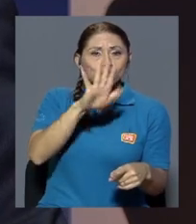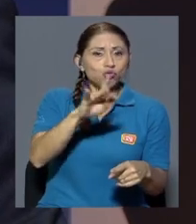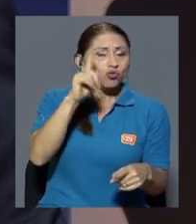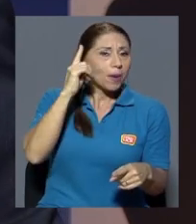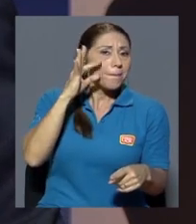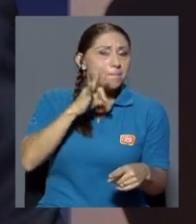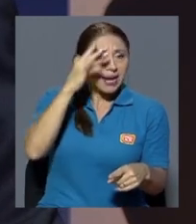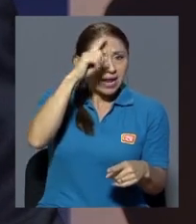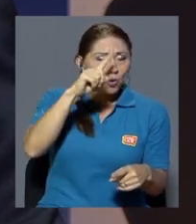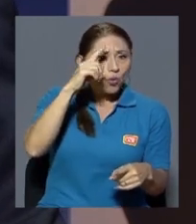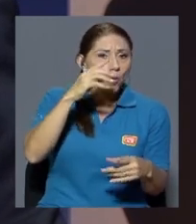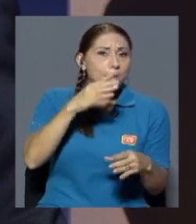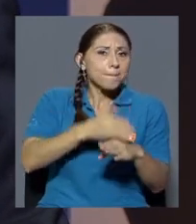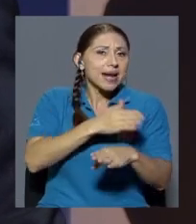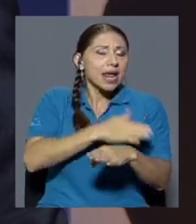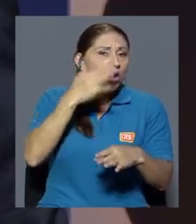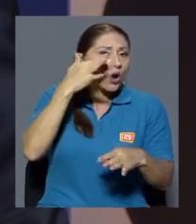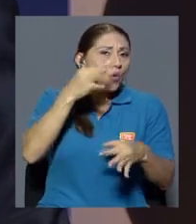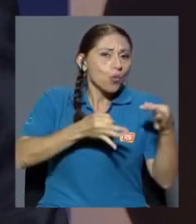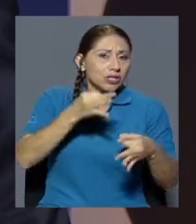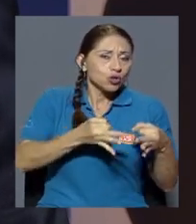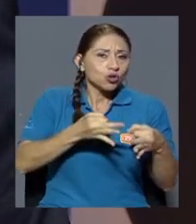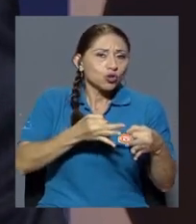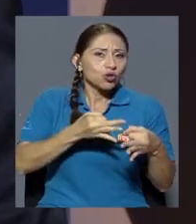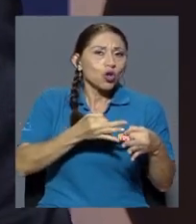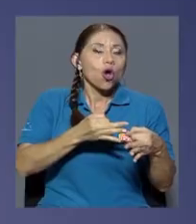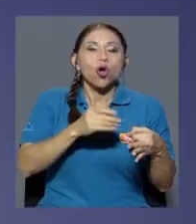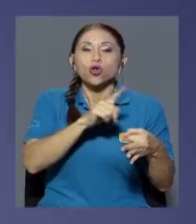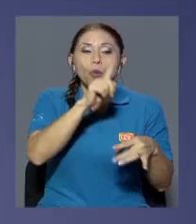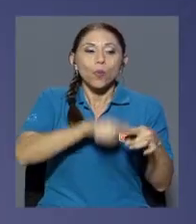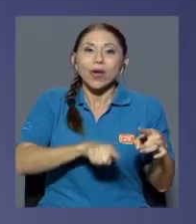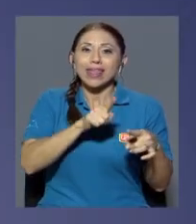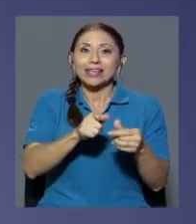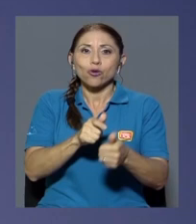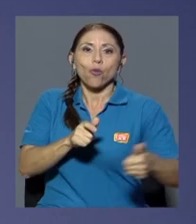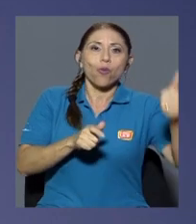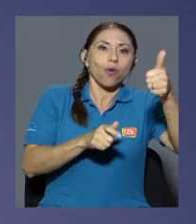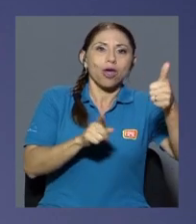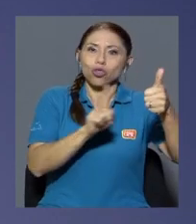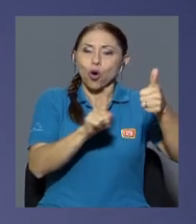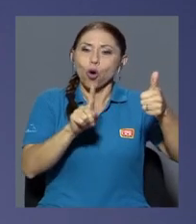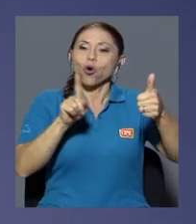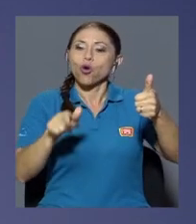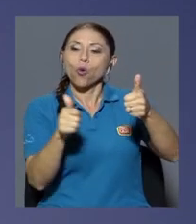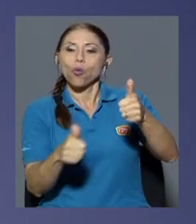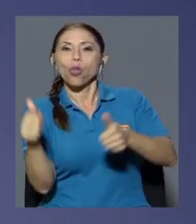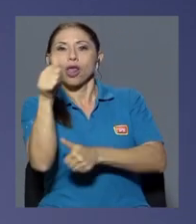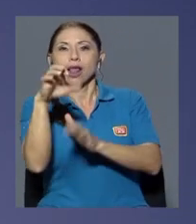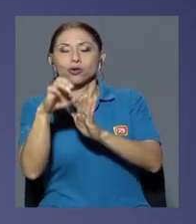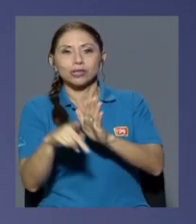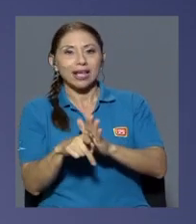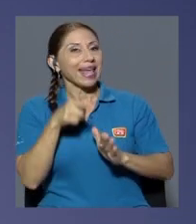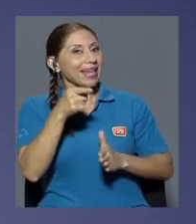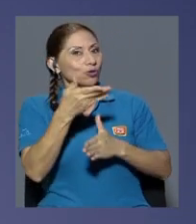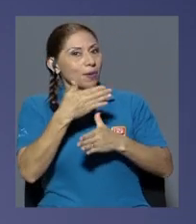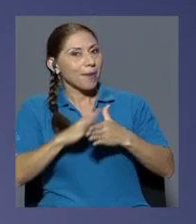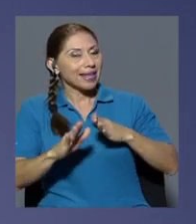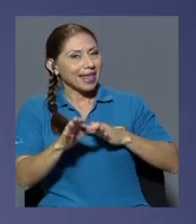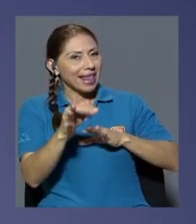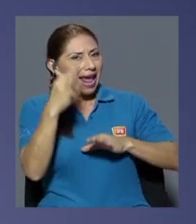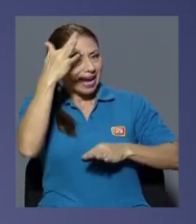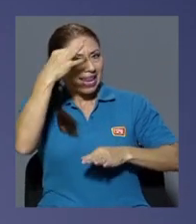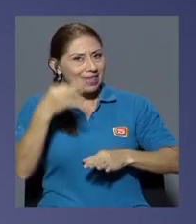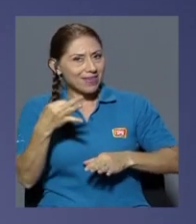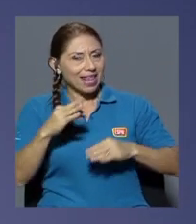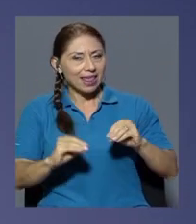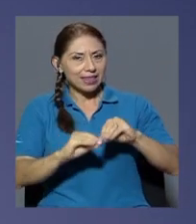prejuicios por sobre lo que resuelve por la constitución es parte de la credibilidad y del sostenimiento de la transparencia que tenemos hacia